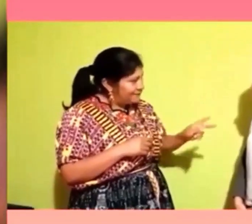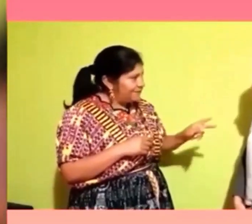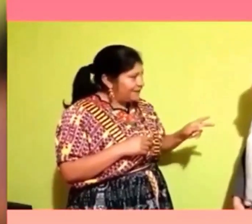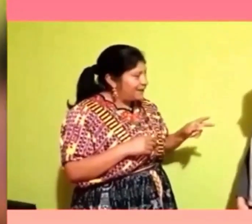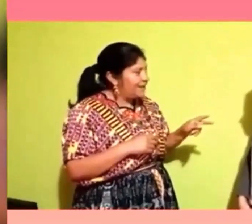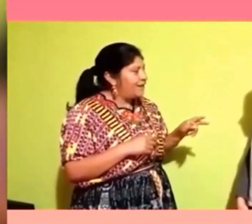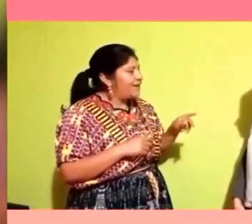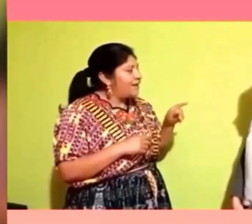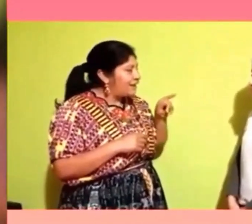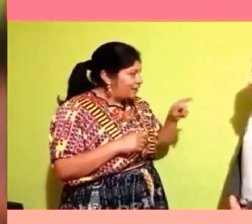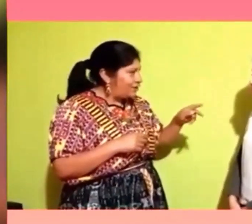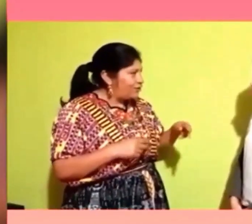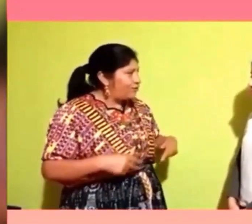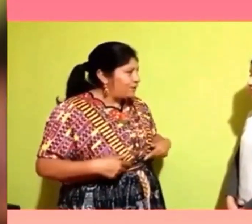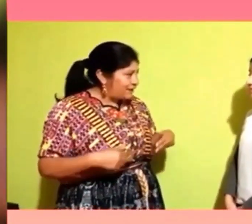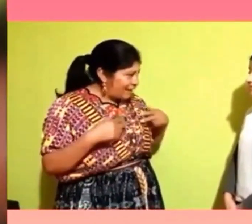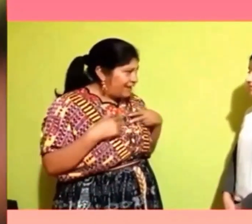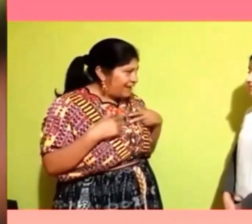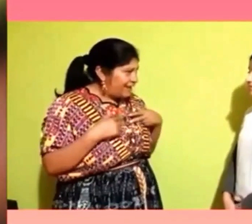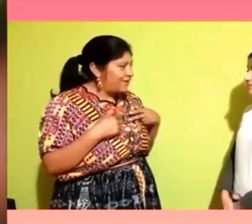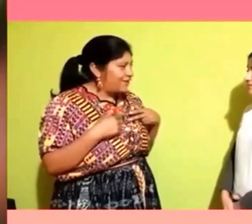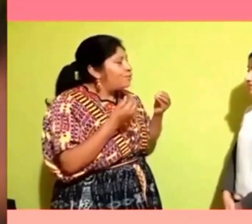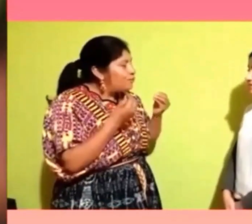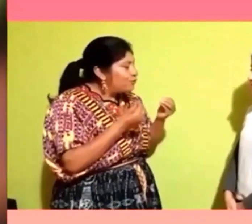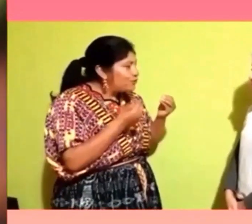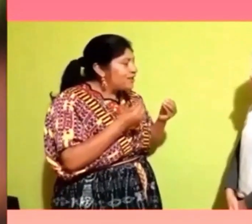siempre, siempre en tu vida.